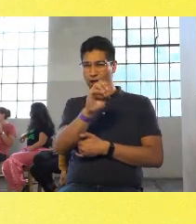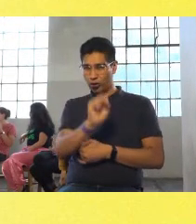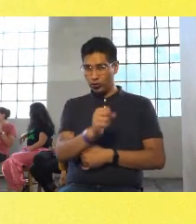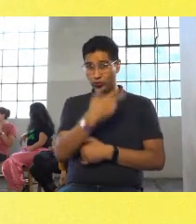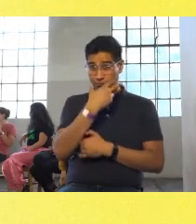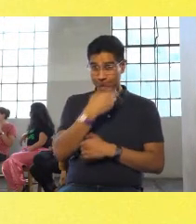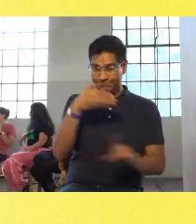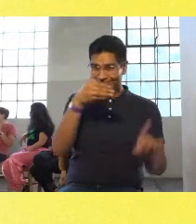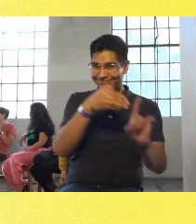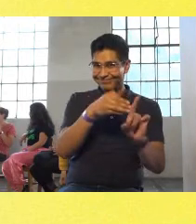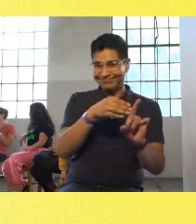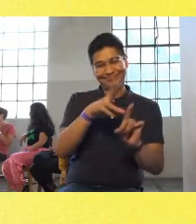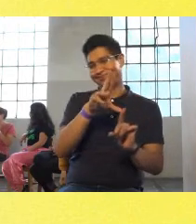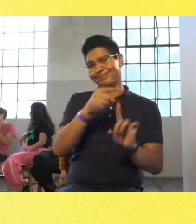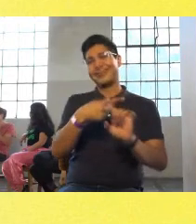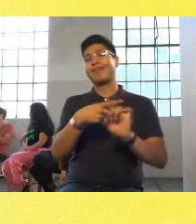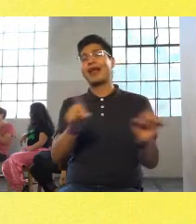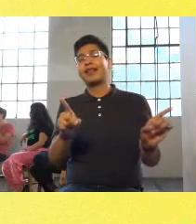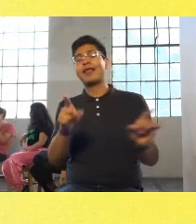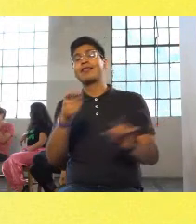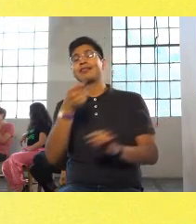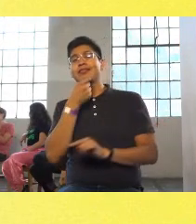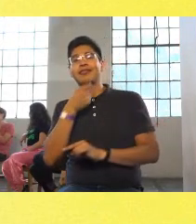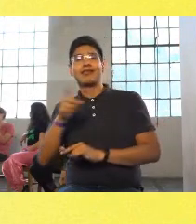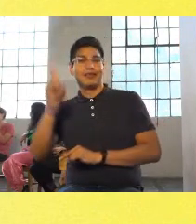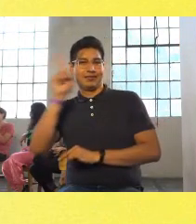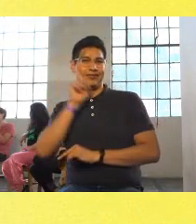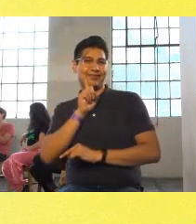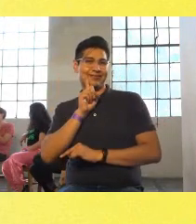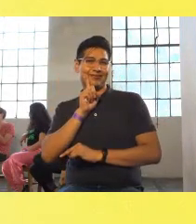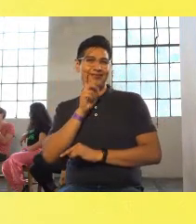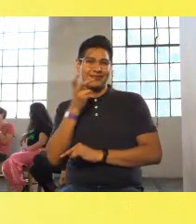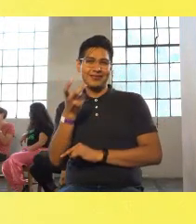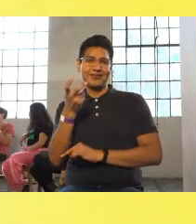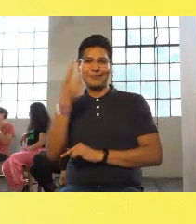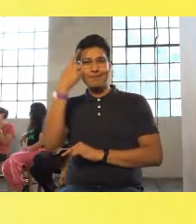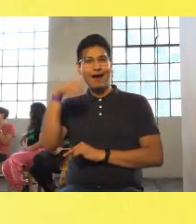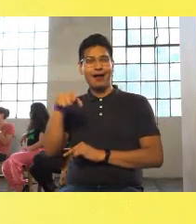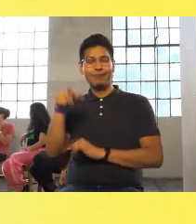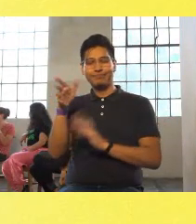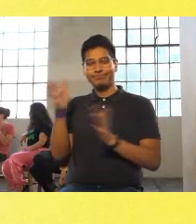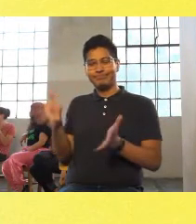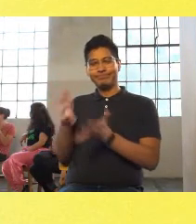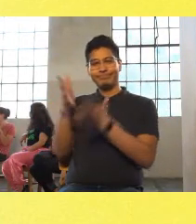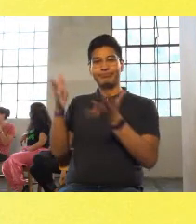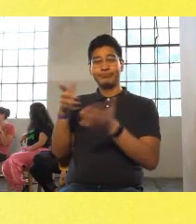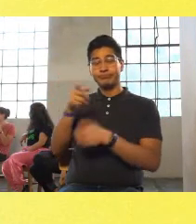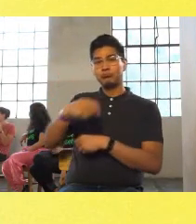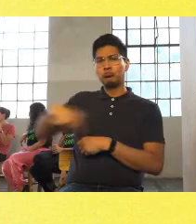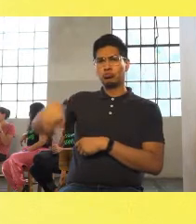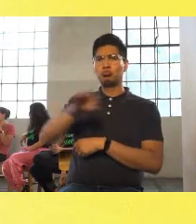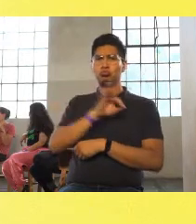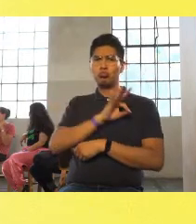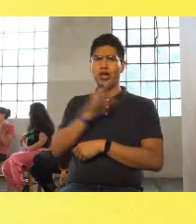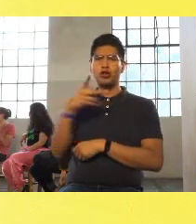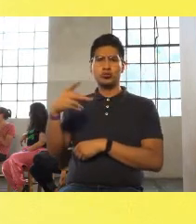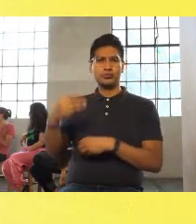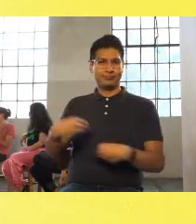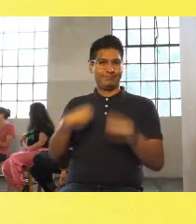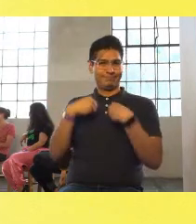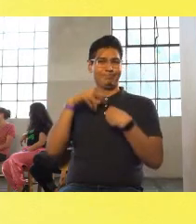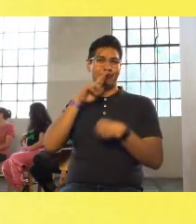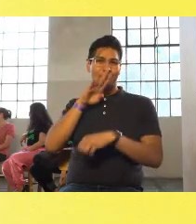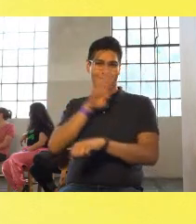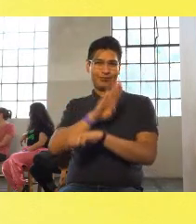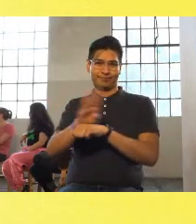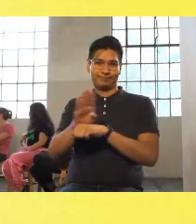es realmente ir al ser más vulnerable de esas cuadras que no está teniendo lo que le permite llevar una vida mejor, ¿no? Y aquí el caso